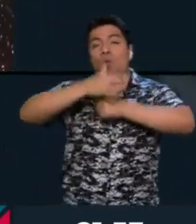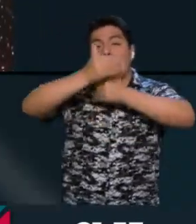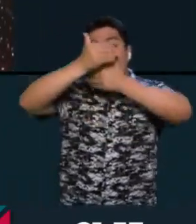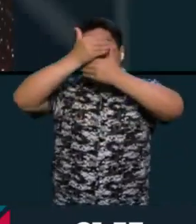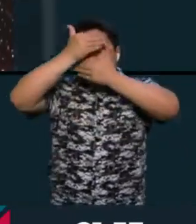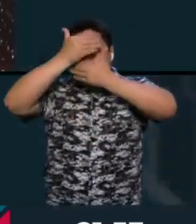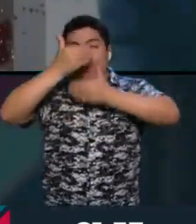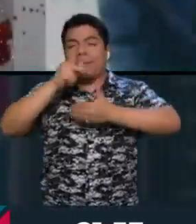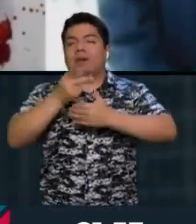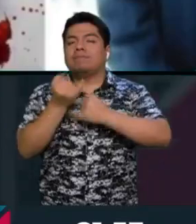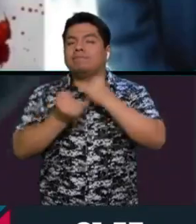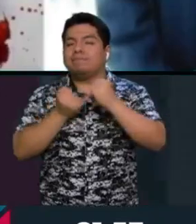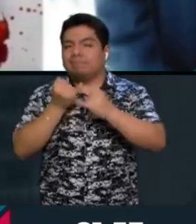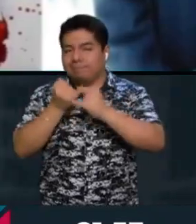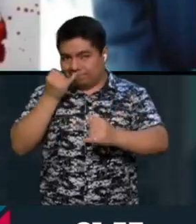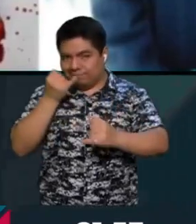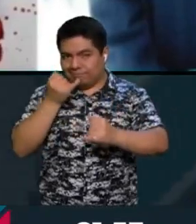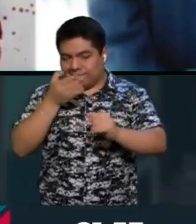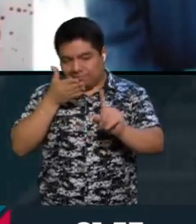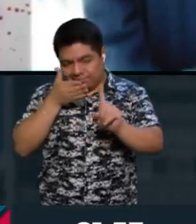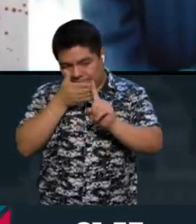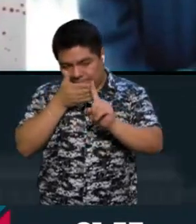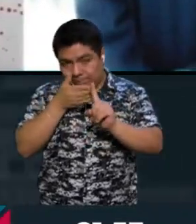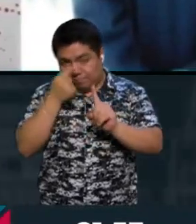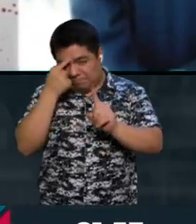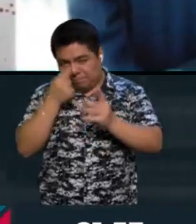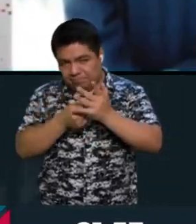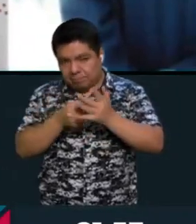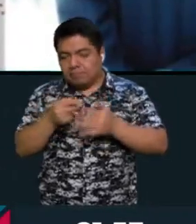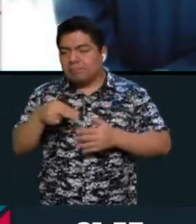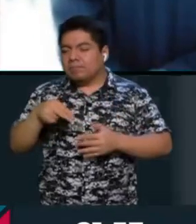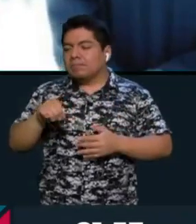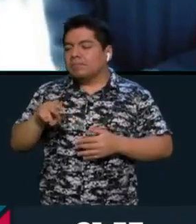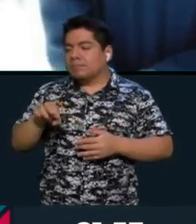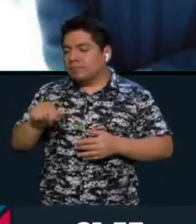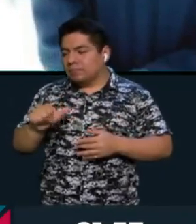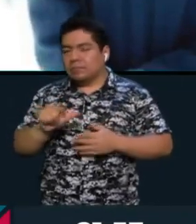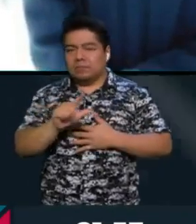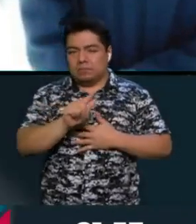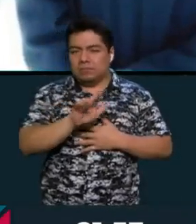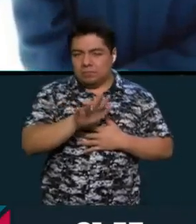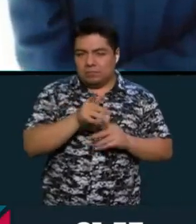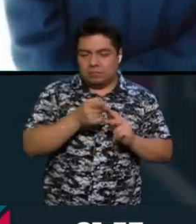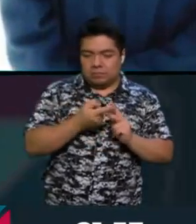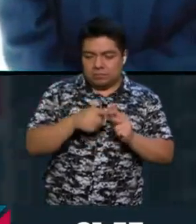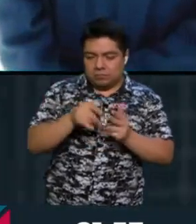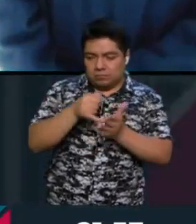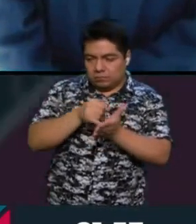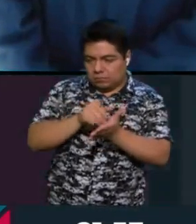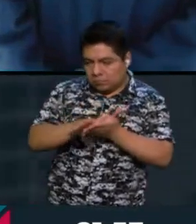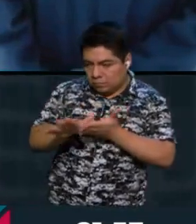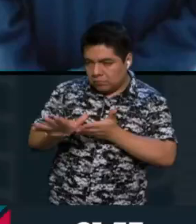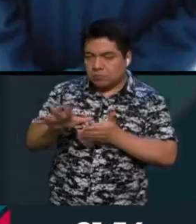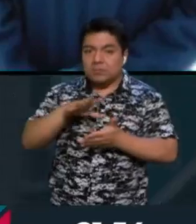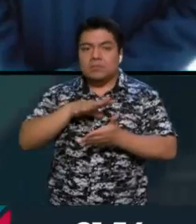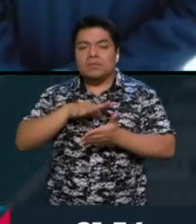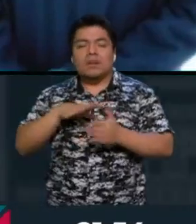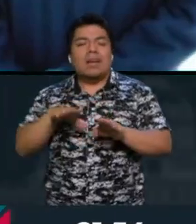que es una de las primeras novelas, publicada en el 75, donde se realiza una radiografía